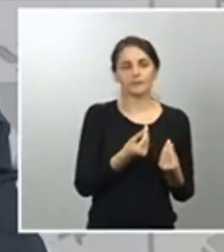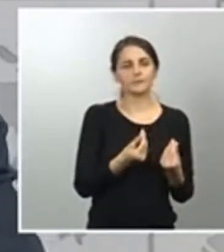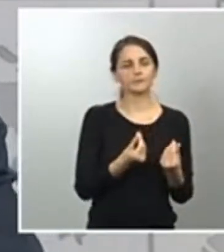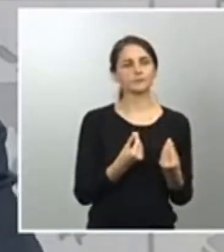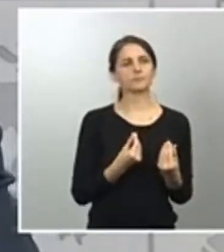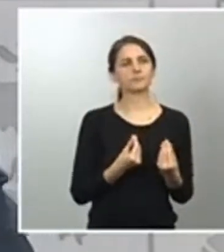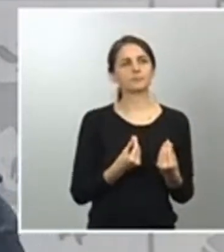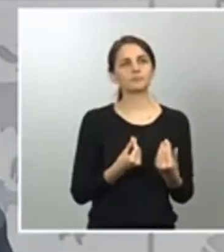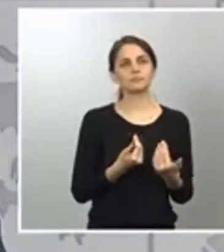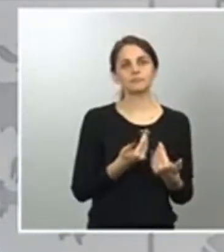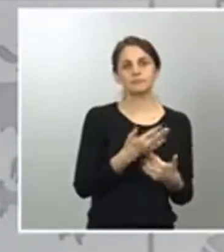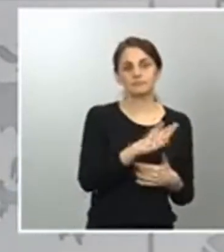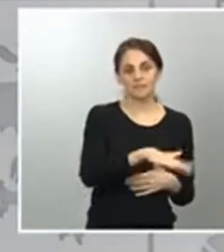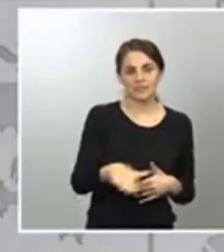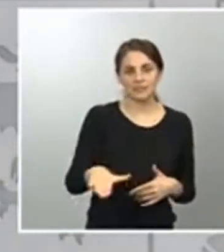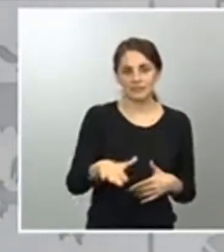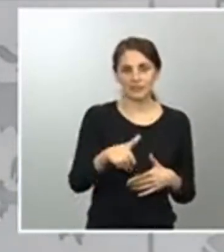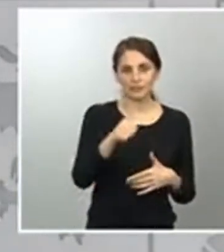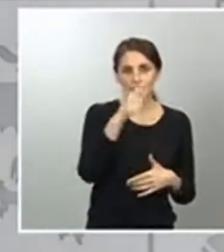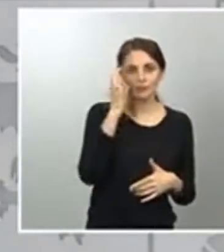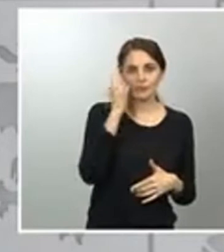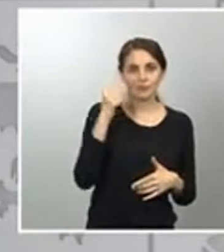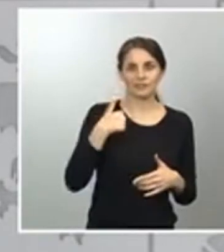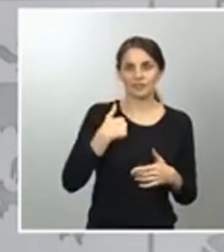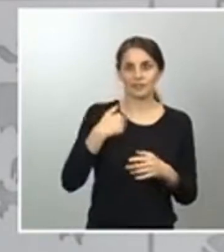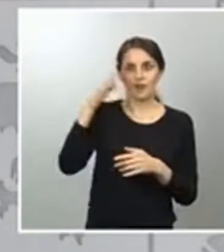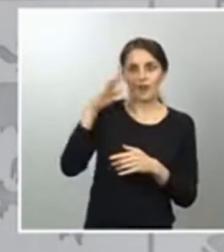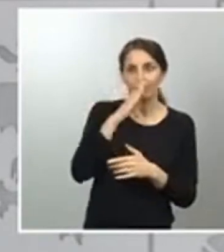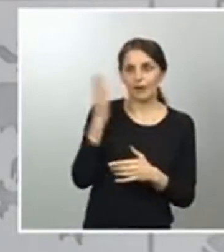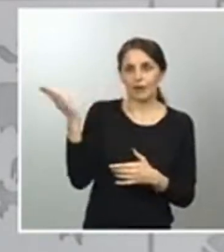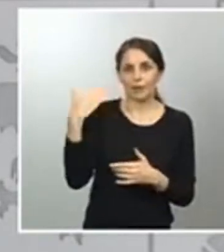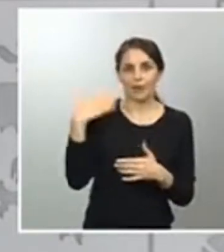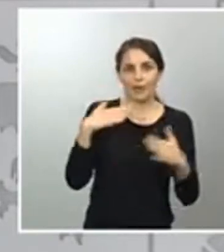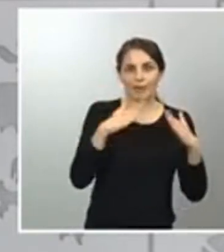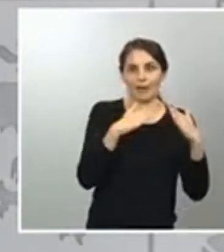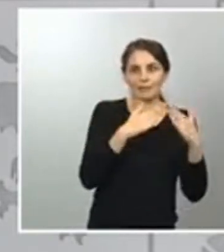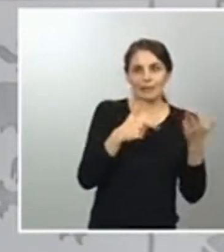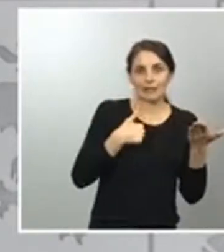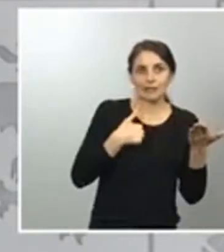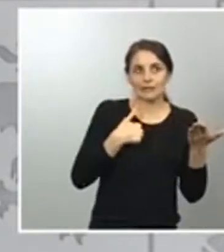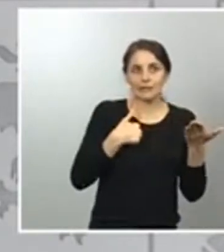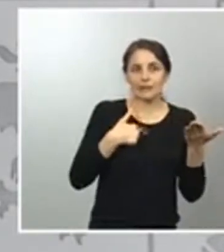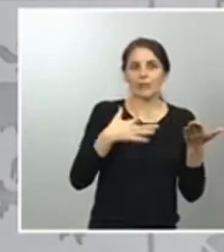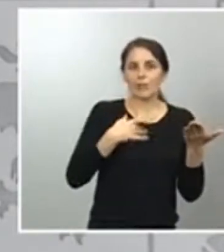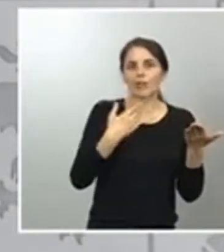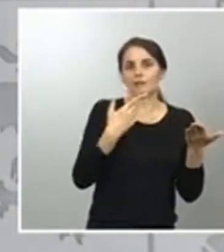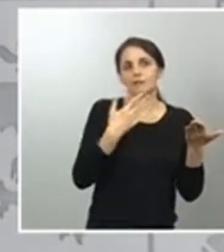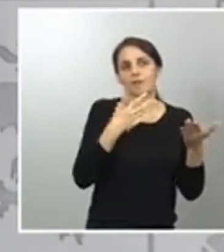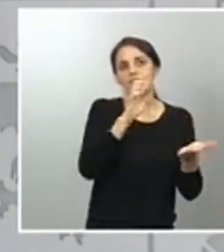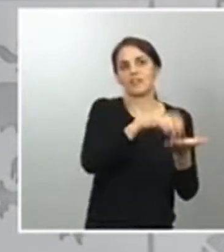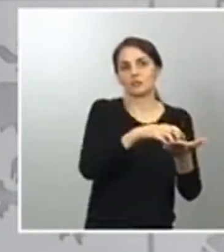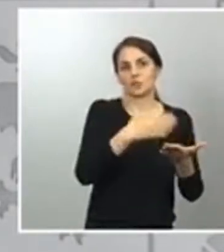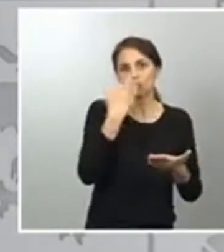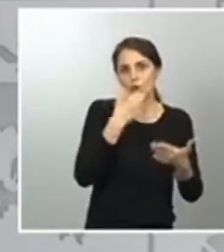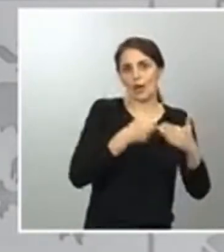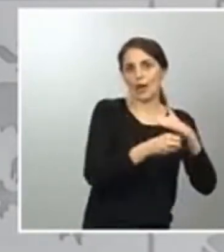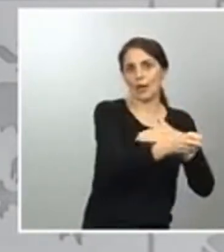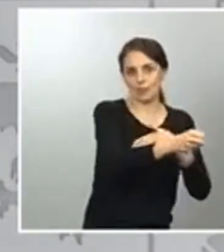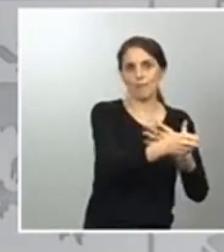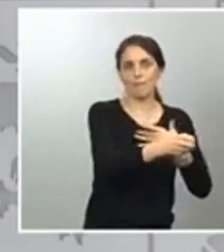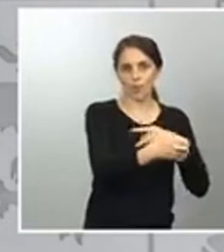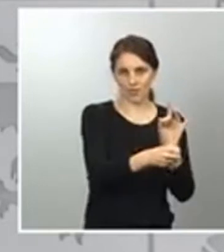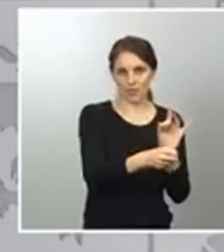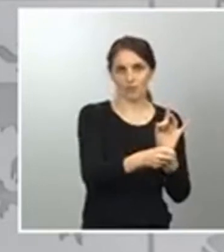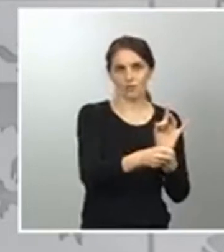la presencia familiar en sus casas, pues lógicamente tengan la capacidad de poder ir a un centro escolar. Y lógicamente también porque se